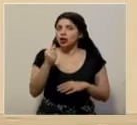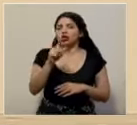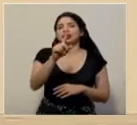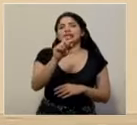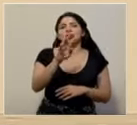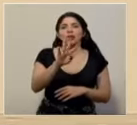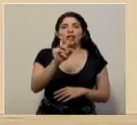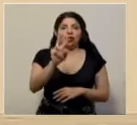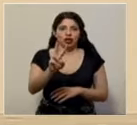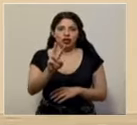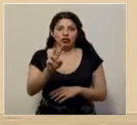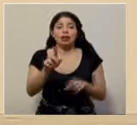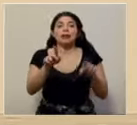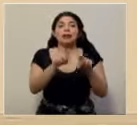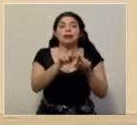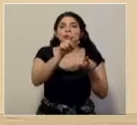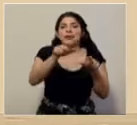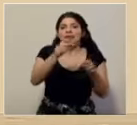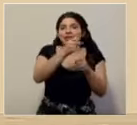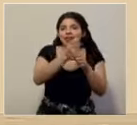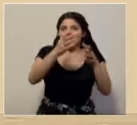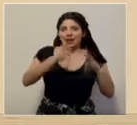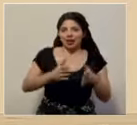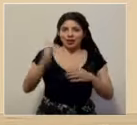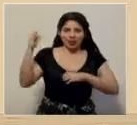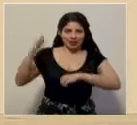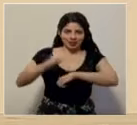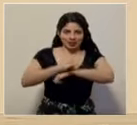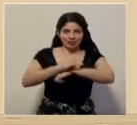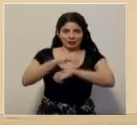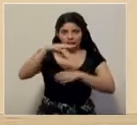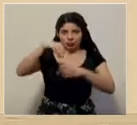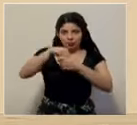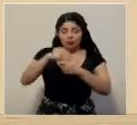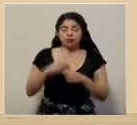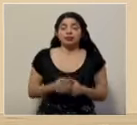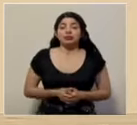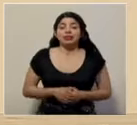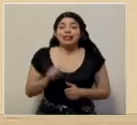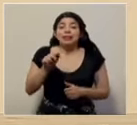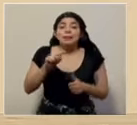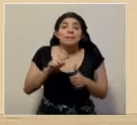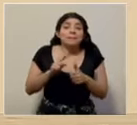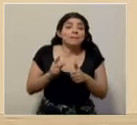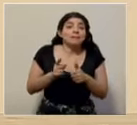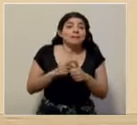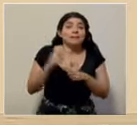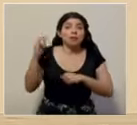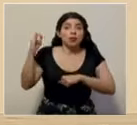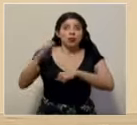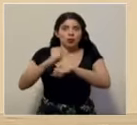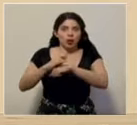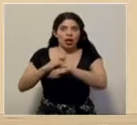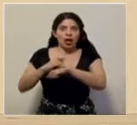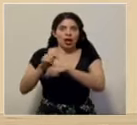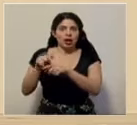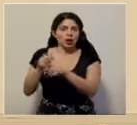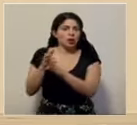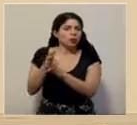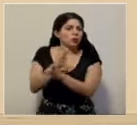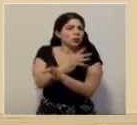142, incluyendo la tripulación de la aerolínea. Siendo que era un primer vuelo después